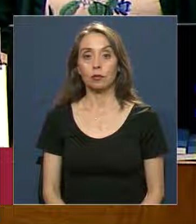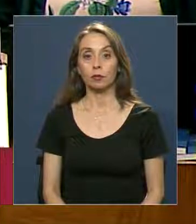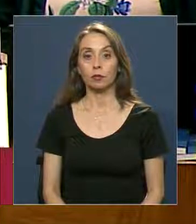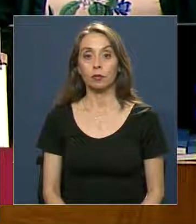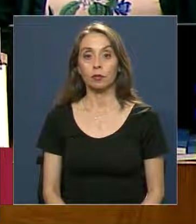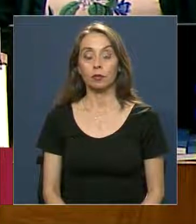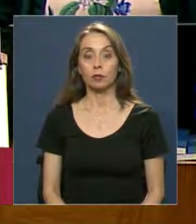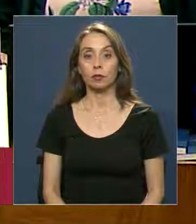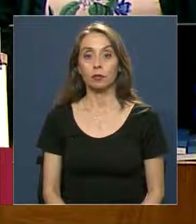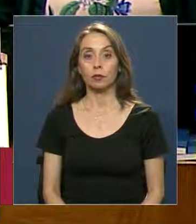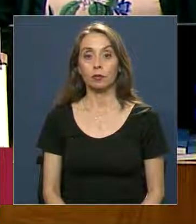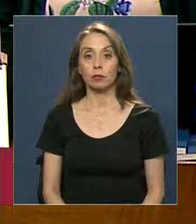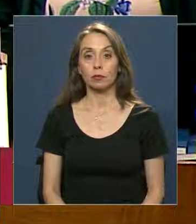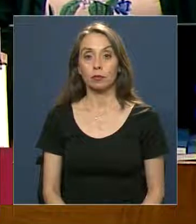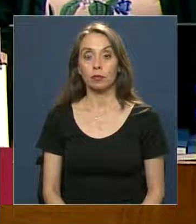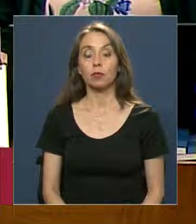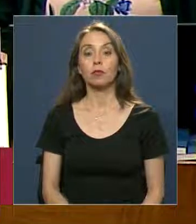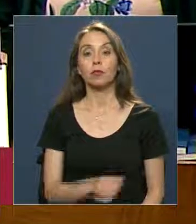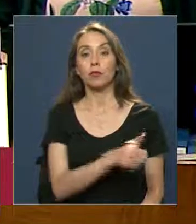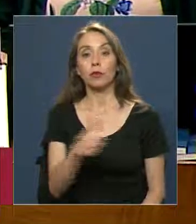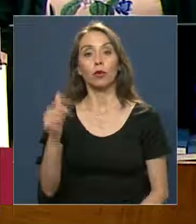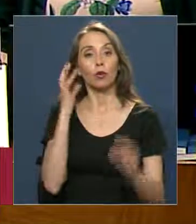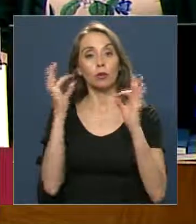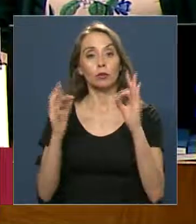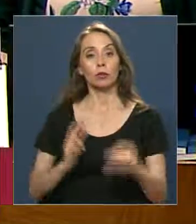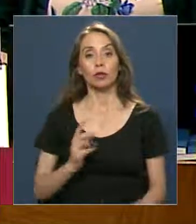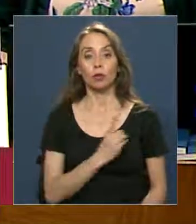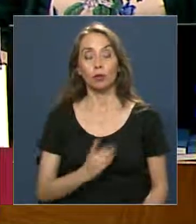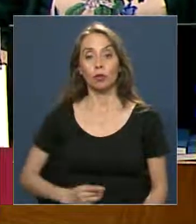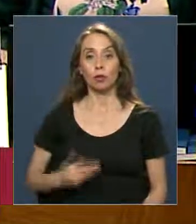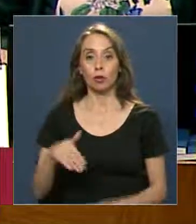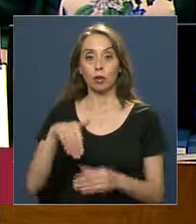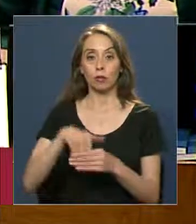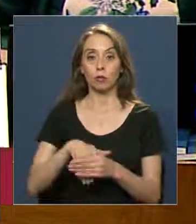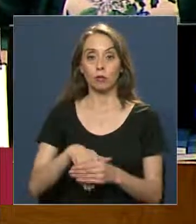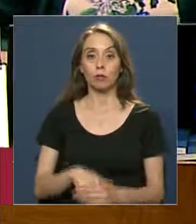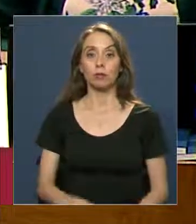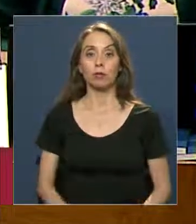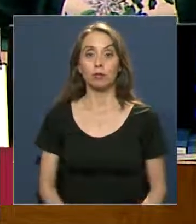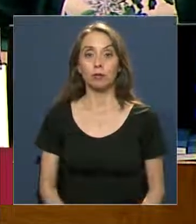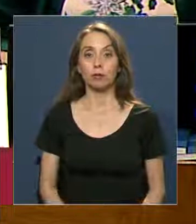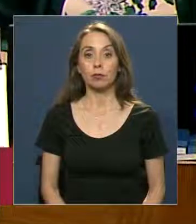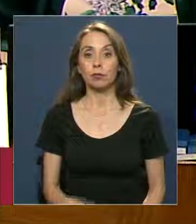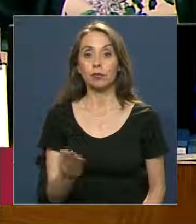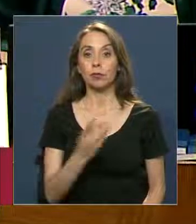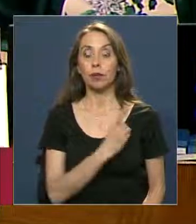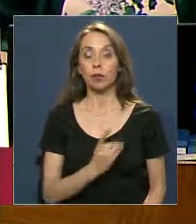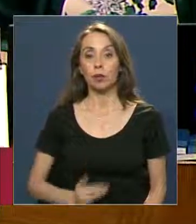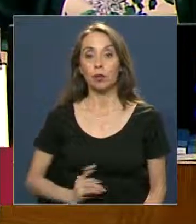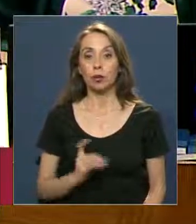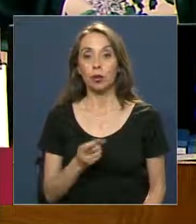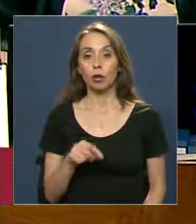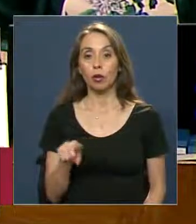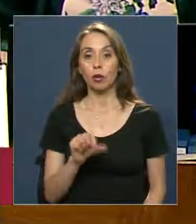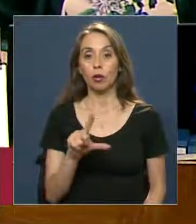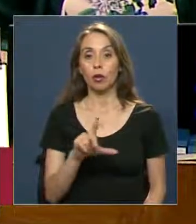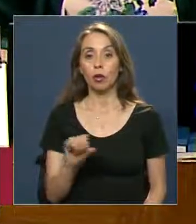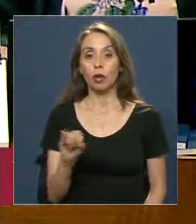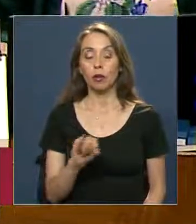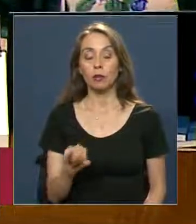Han votado todas las señoras y señores diputados. Rodrigo González. Diputado González, don Rodrigo.